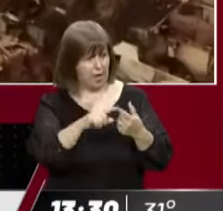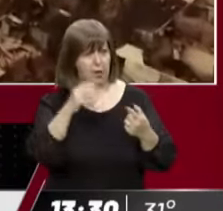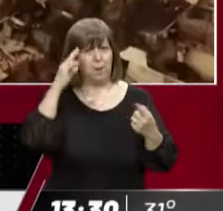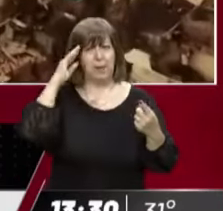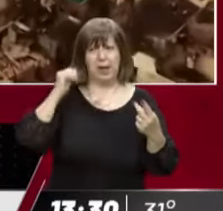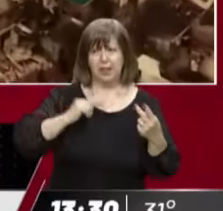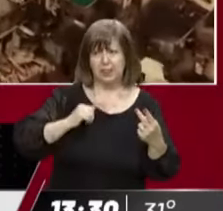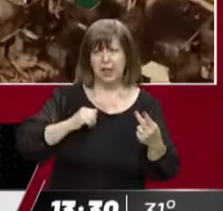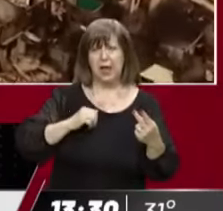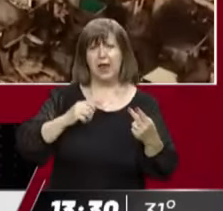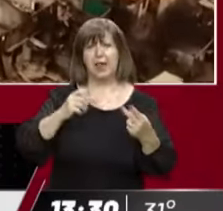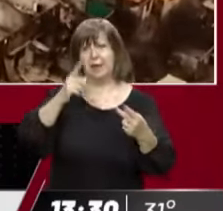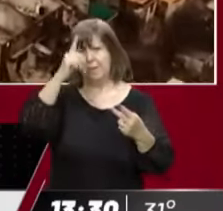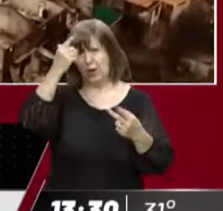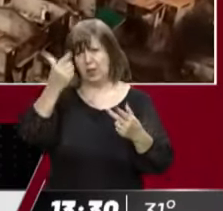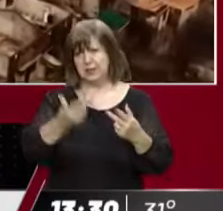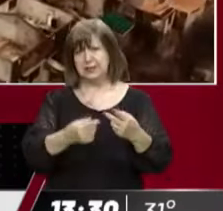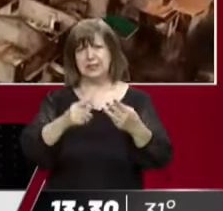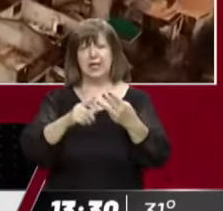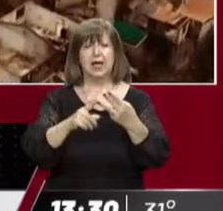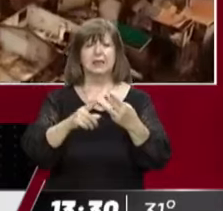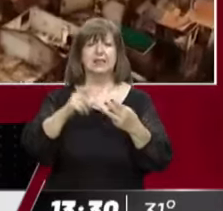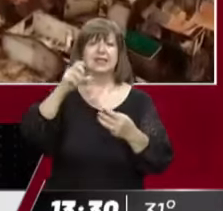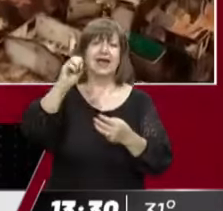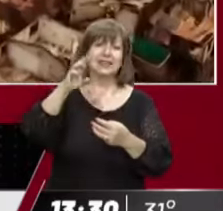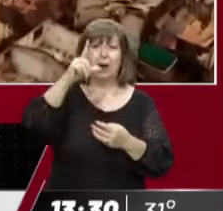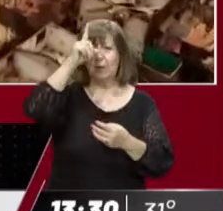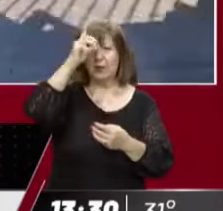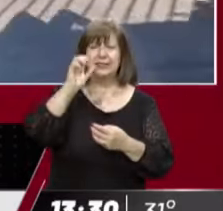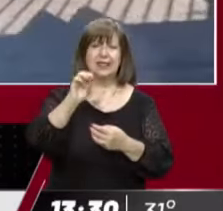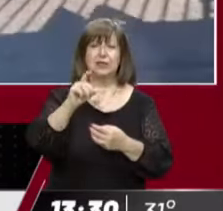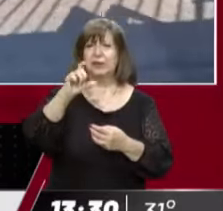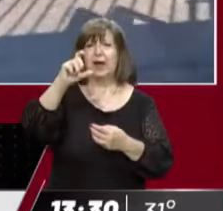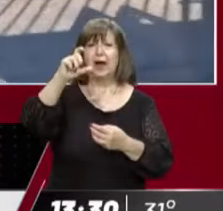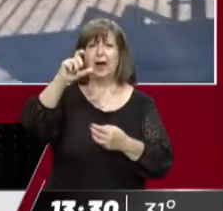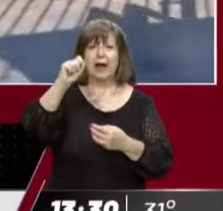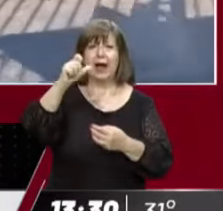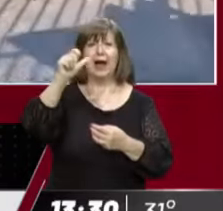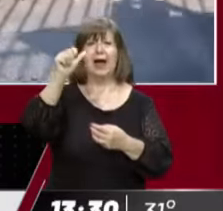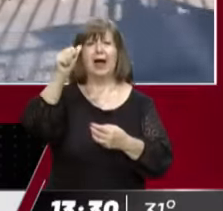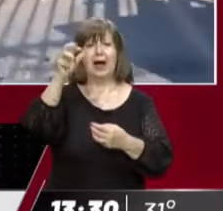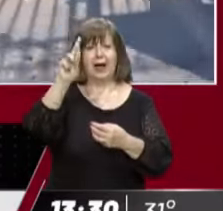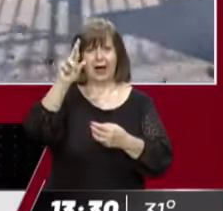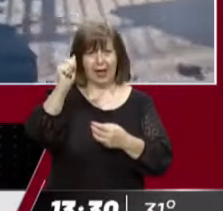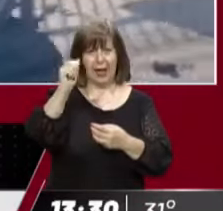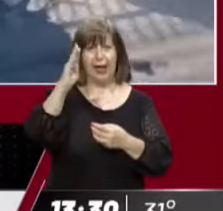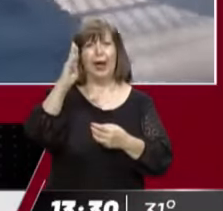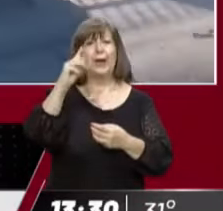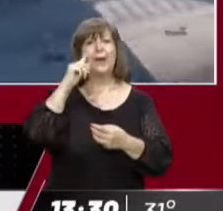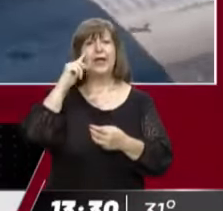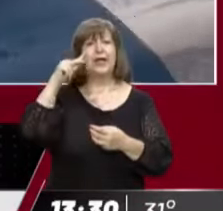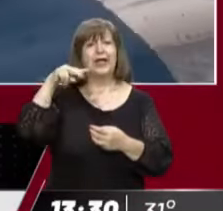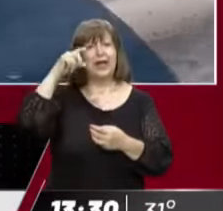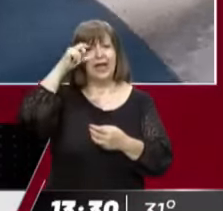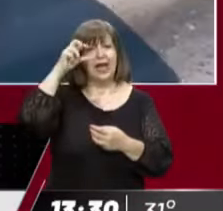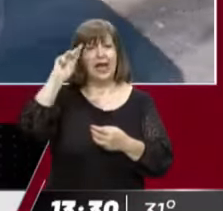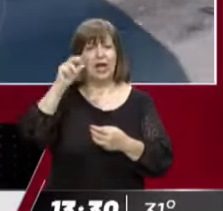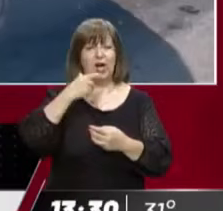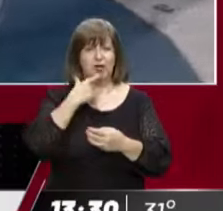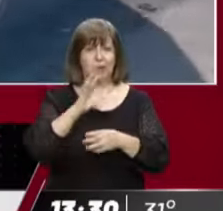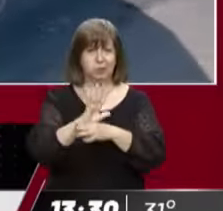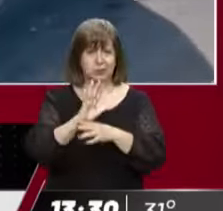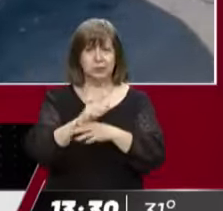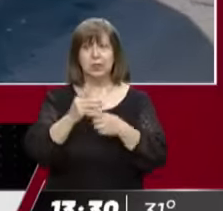militares, carabineros, voluntarios. Es muy probable que no alcance y es muy probable que, bueno, viene después de la